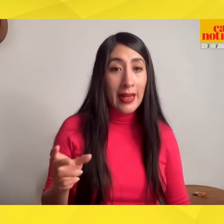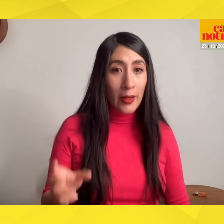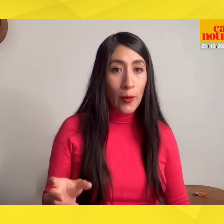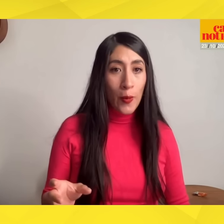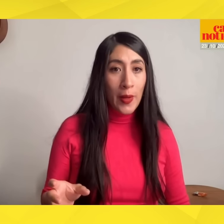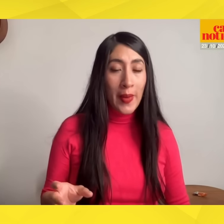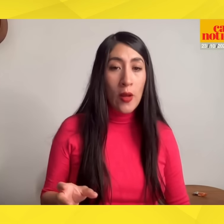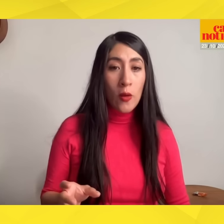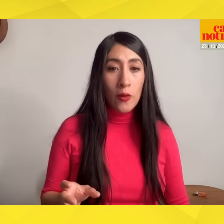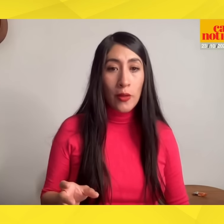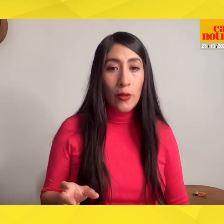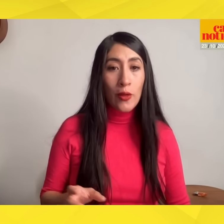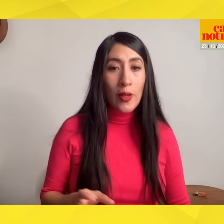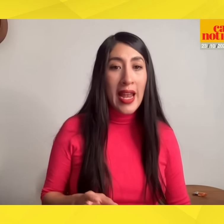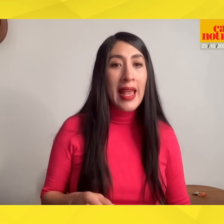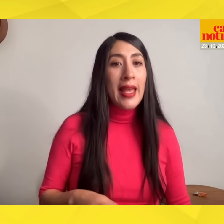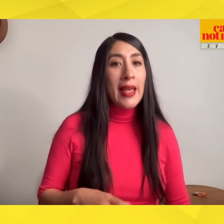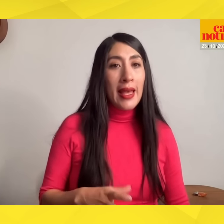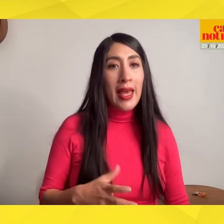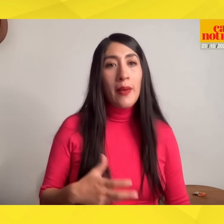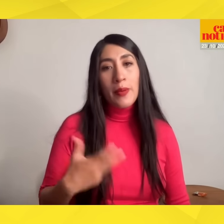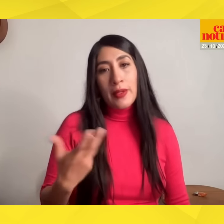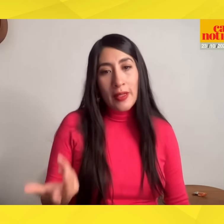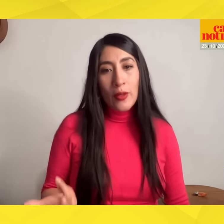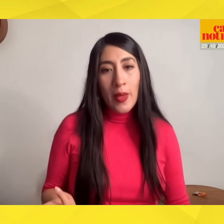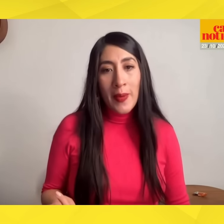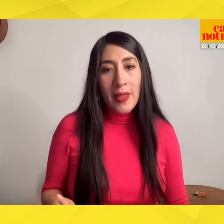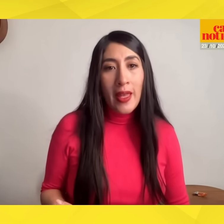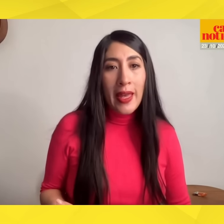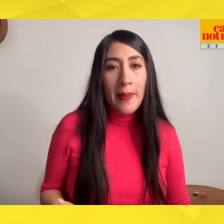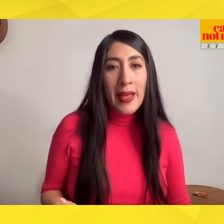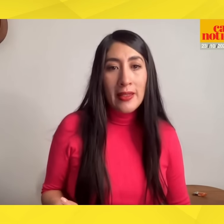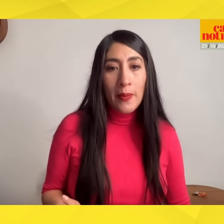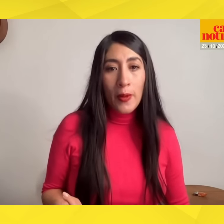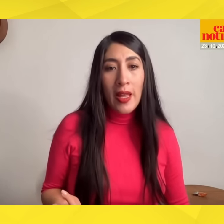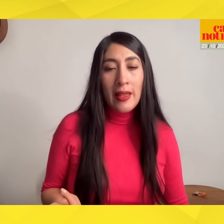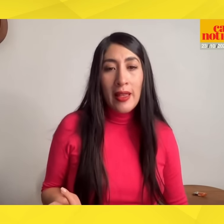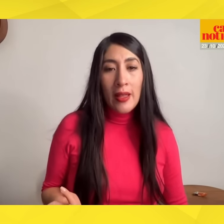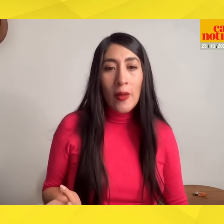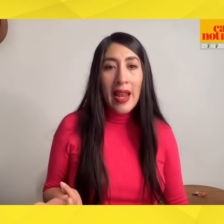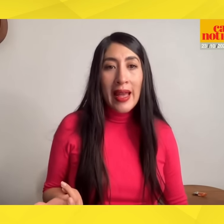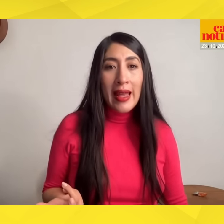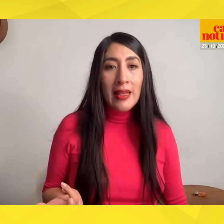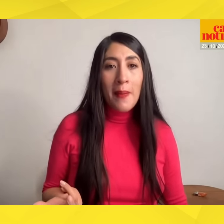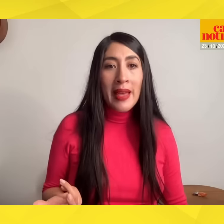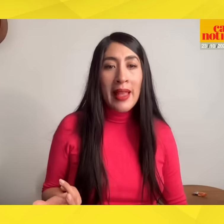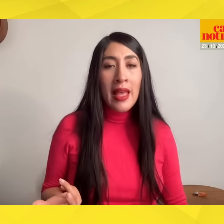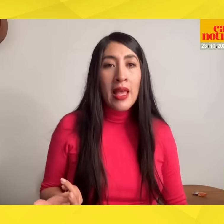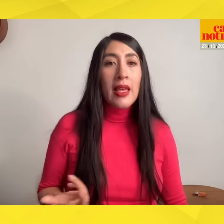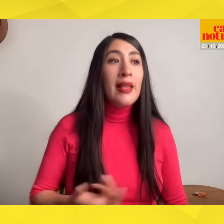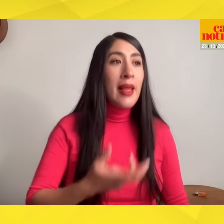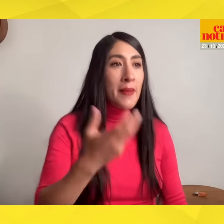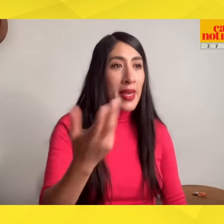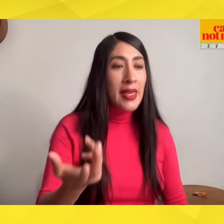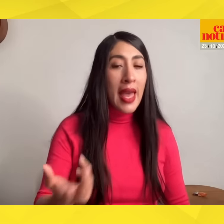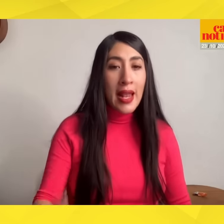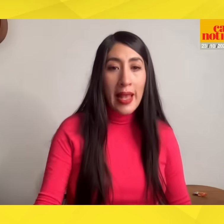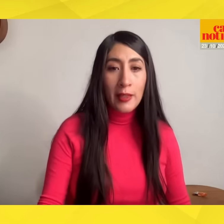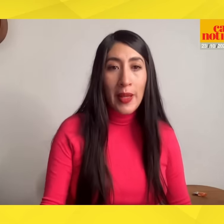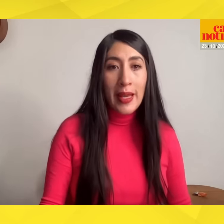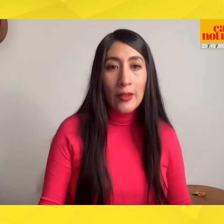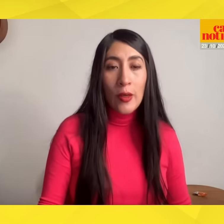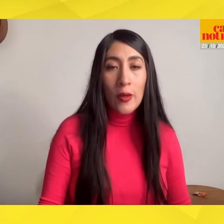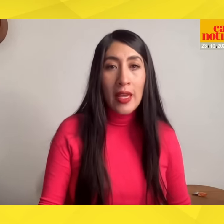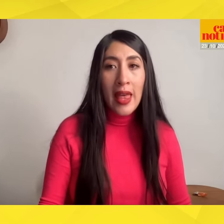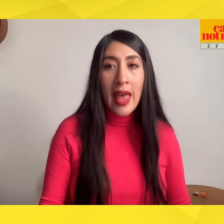dar al artículo primero constitucional que pues es Obviamente el más importante de toda la Carta Magna y también ya